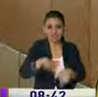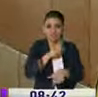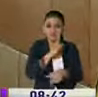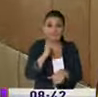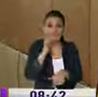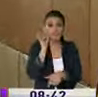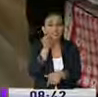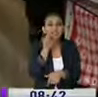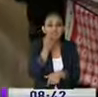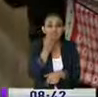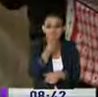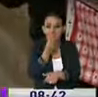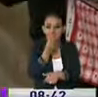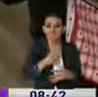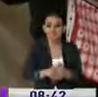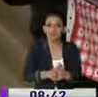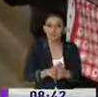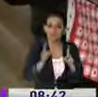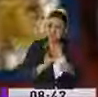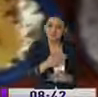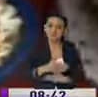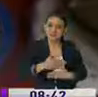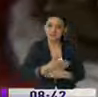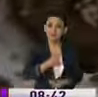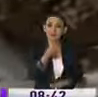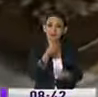sabrosísima la sazón. No se pierde, disfrute de estos